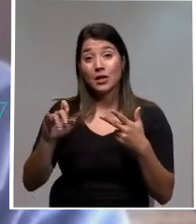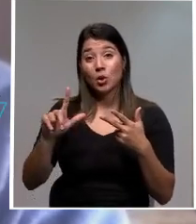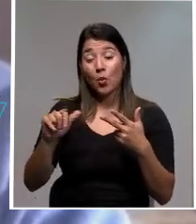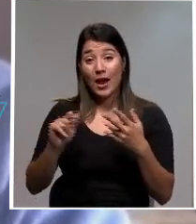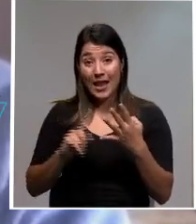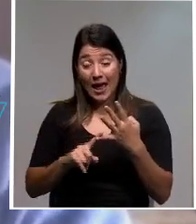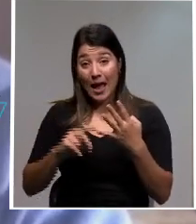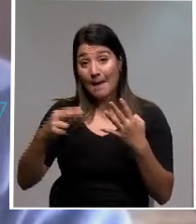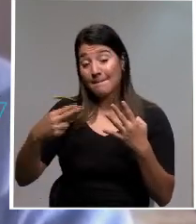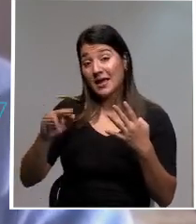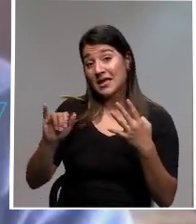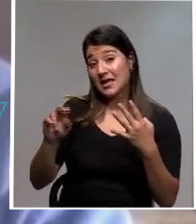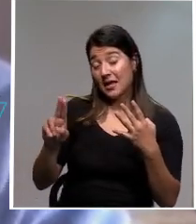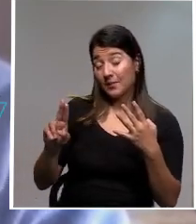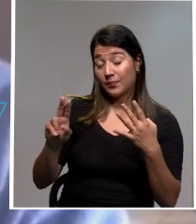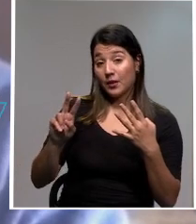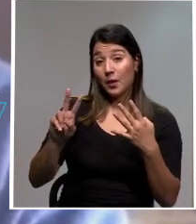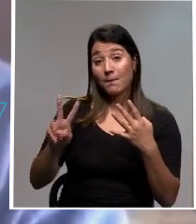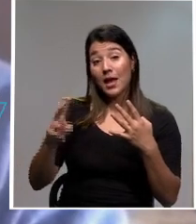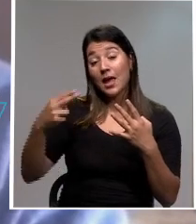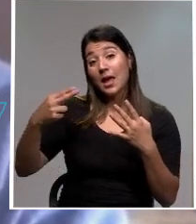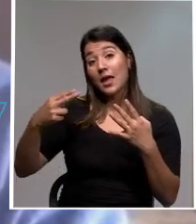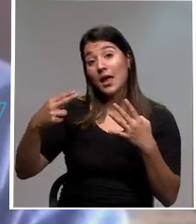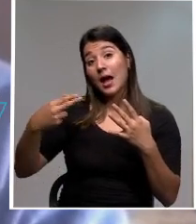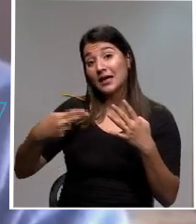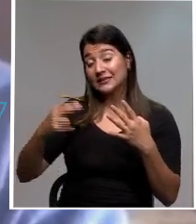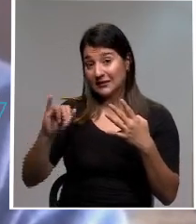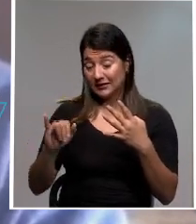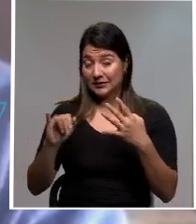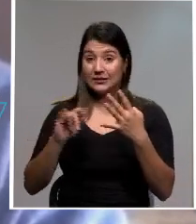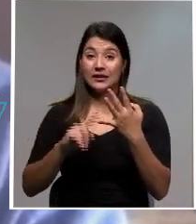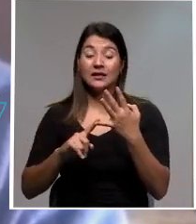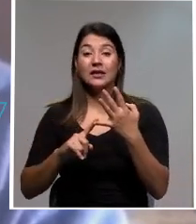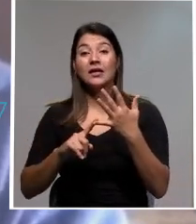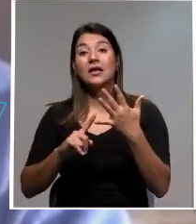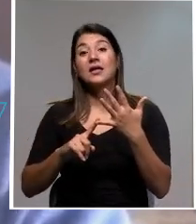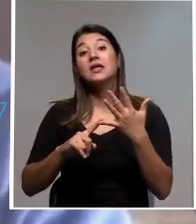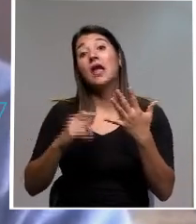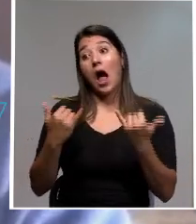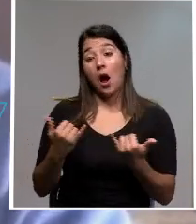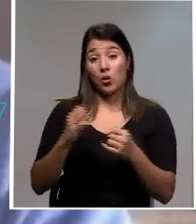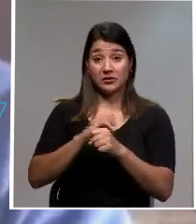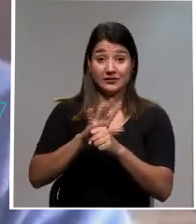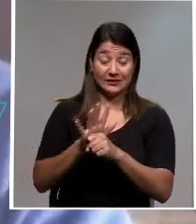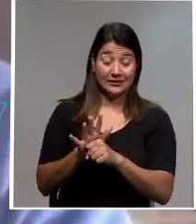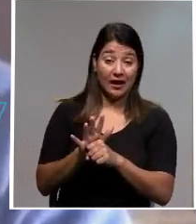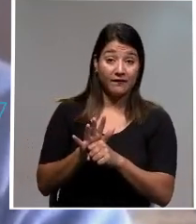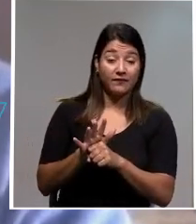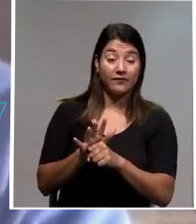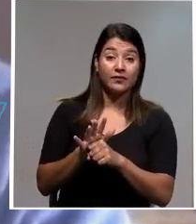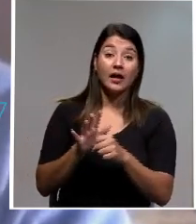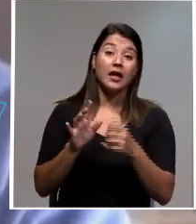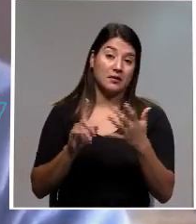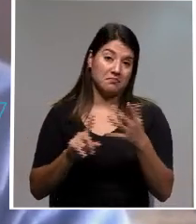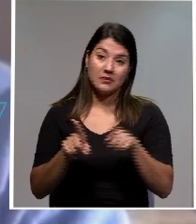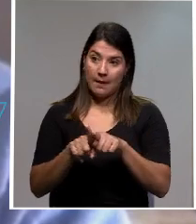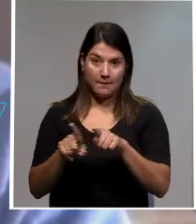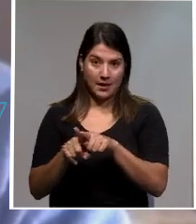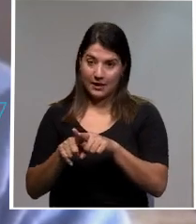HIV-Sida y lo estamos viviendo en estos momentos hoy en día con el virus SARS-CoV-2, que también es de origen